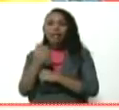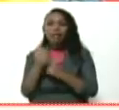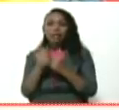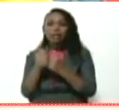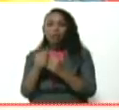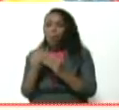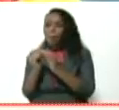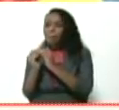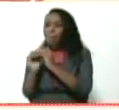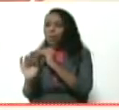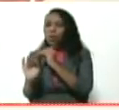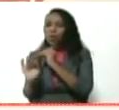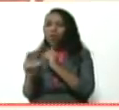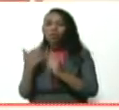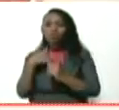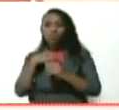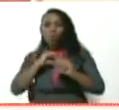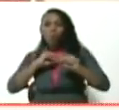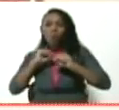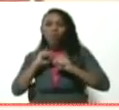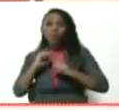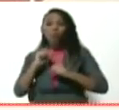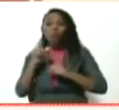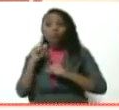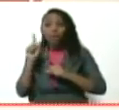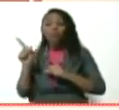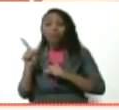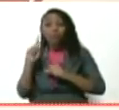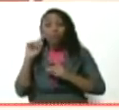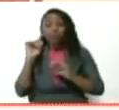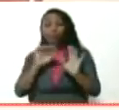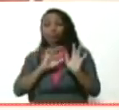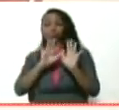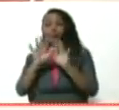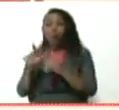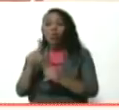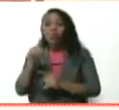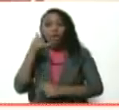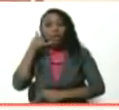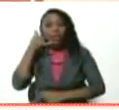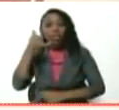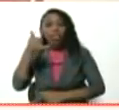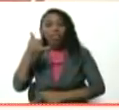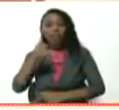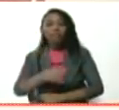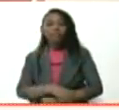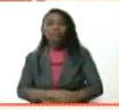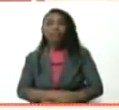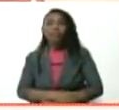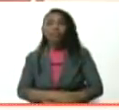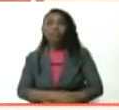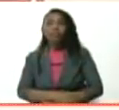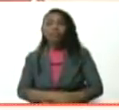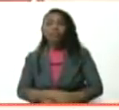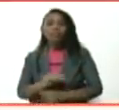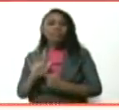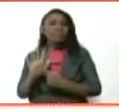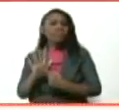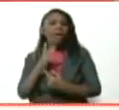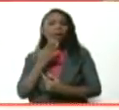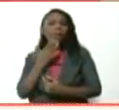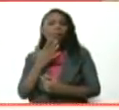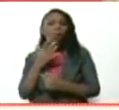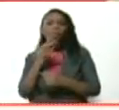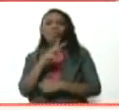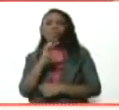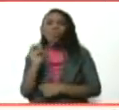movemos a una buena parte de nuestra militancia, con una llamada telefónica. Pongo como ejemplo el 30 de abril del